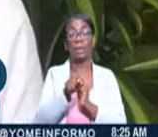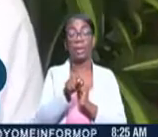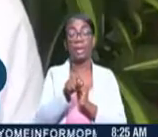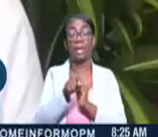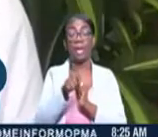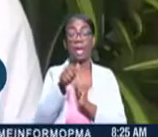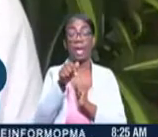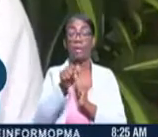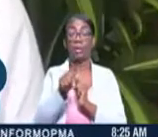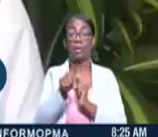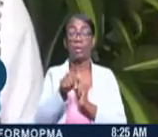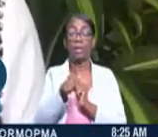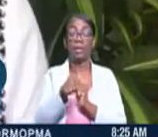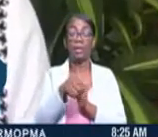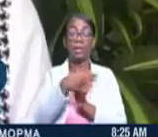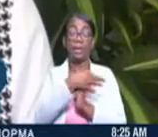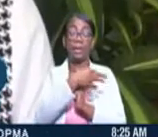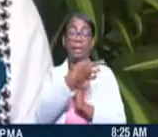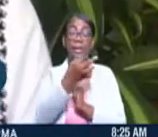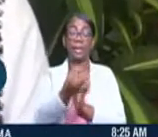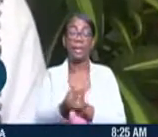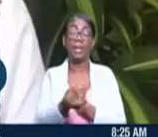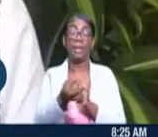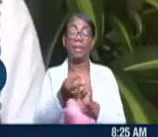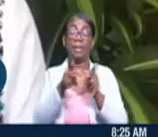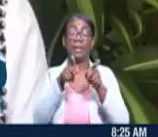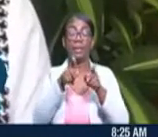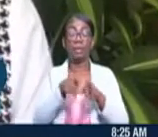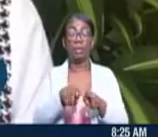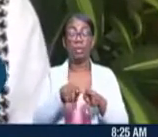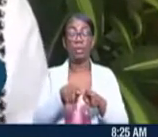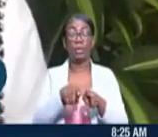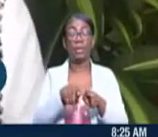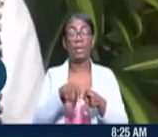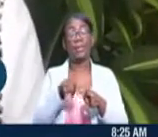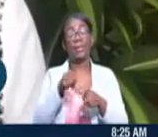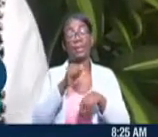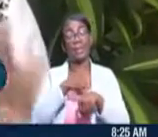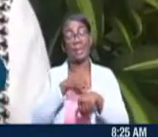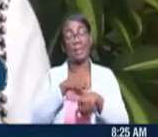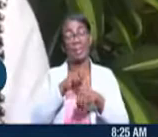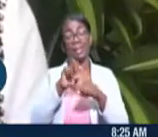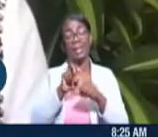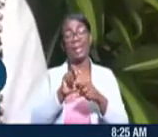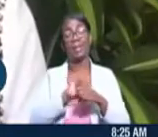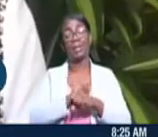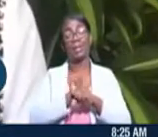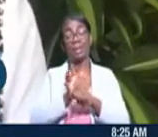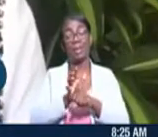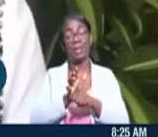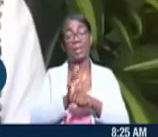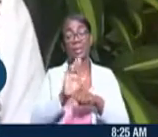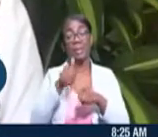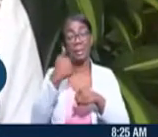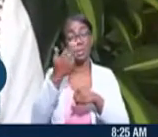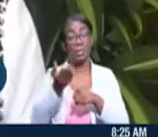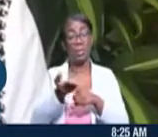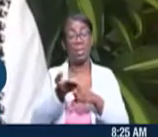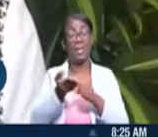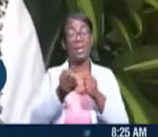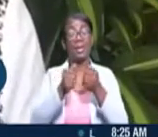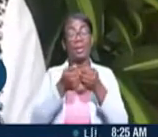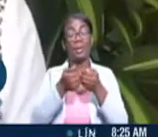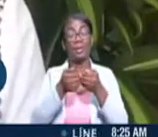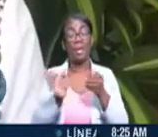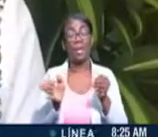invitar a las personas. Sé que por el tema del COVID tendríamos que hacerlo cuando ya tengamos apertura, ¿verdad? De